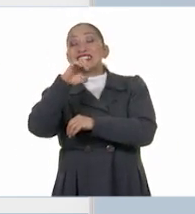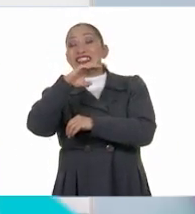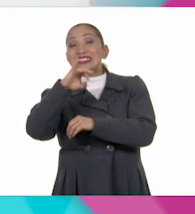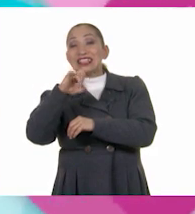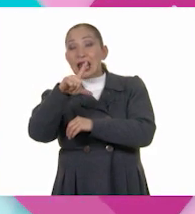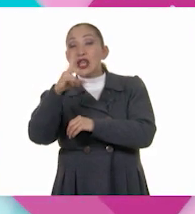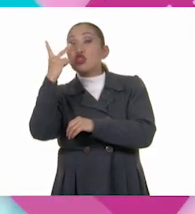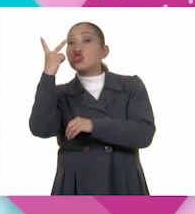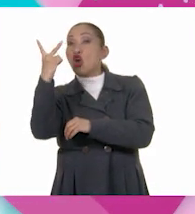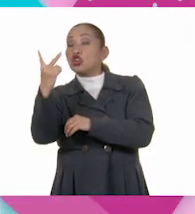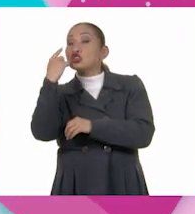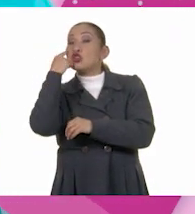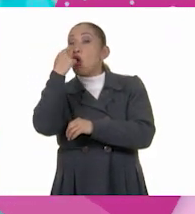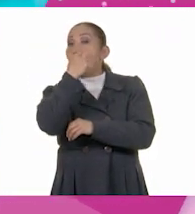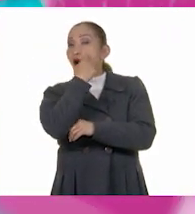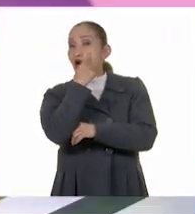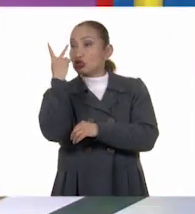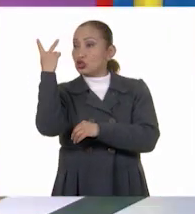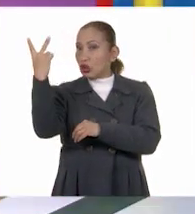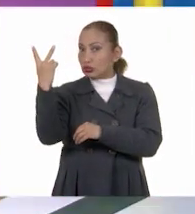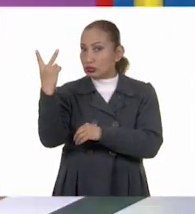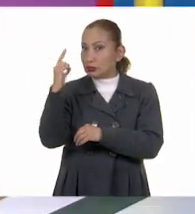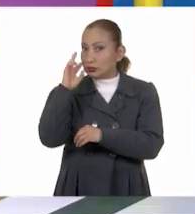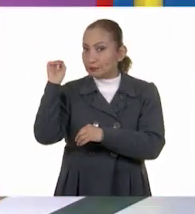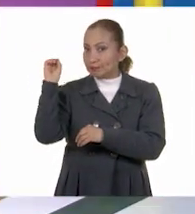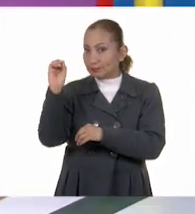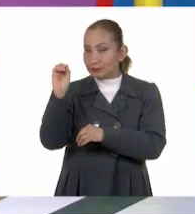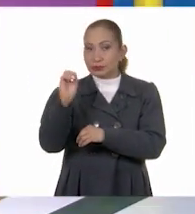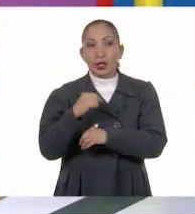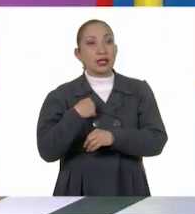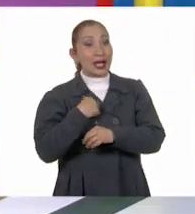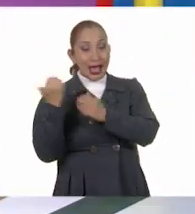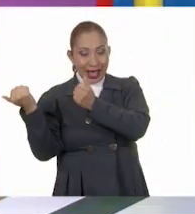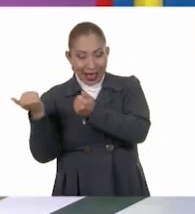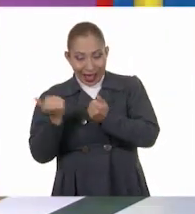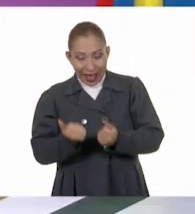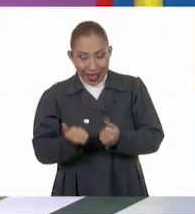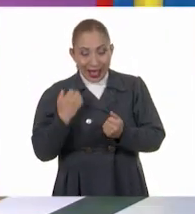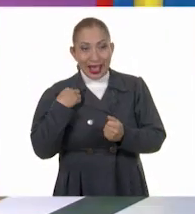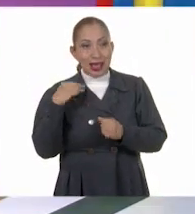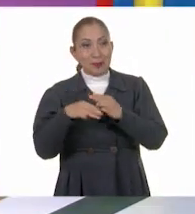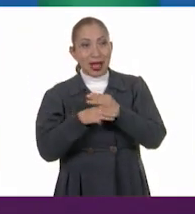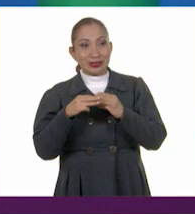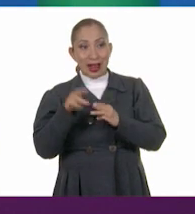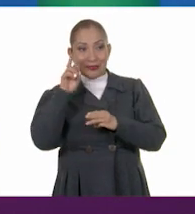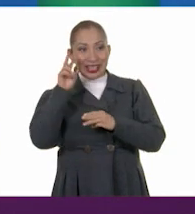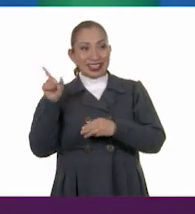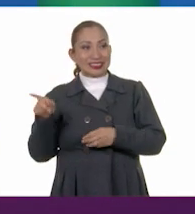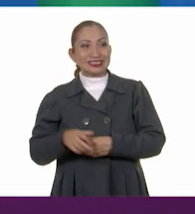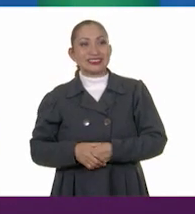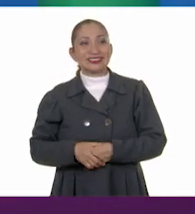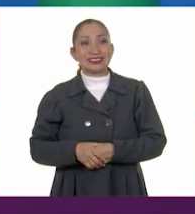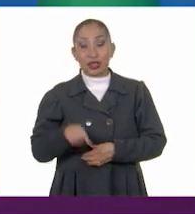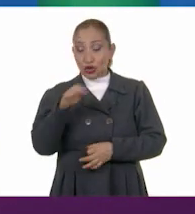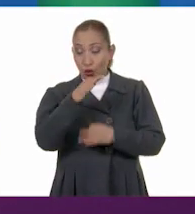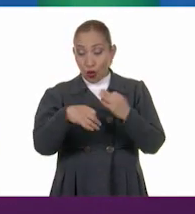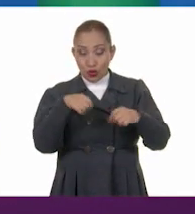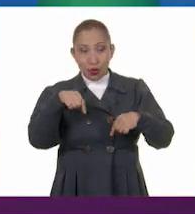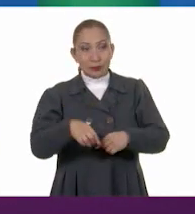dos ojos. Sí, sí. Además, ya me trajeron mi material. Y aquí está, mira, está todo